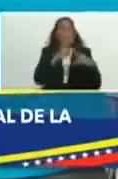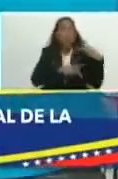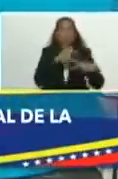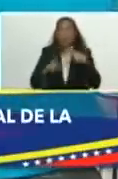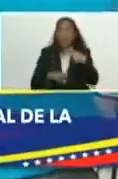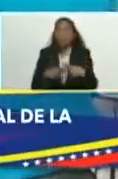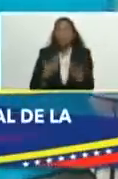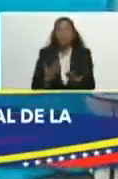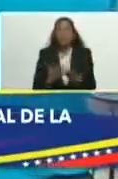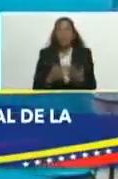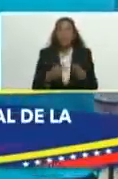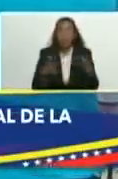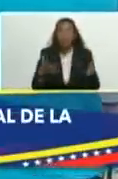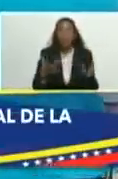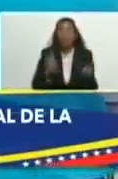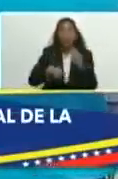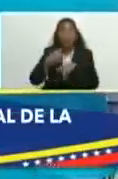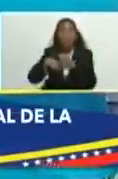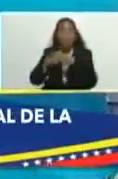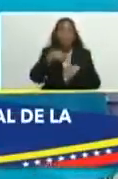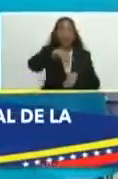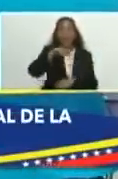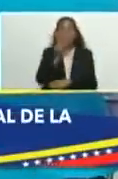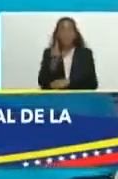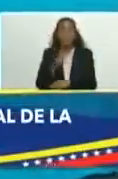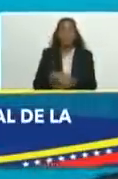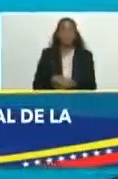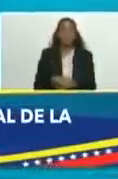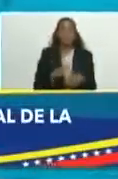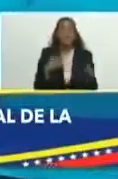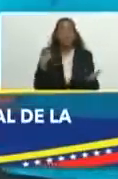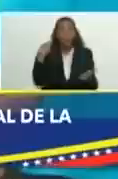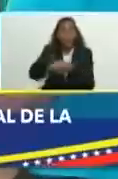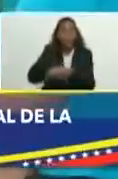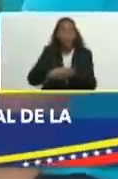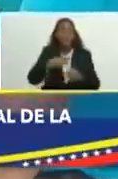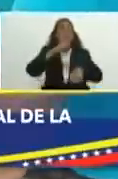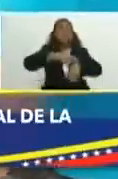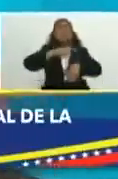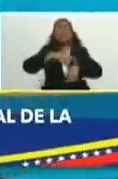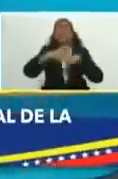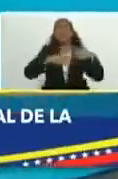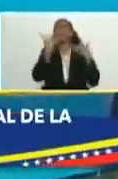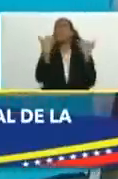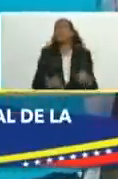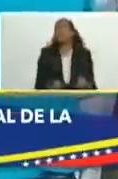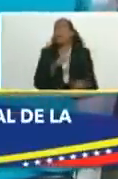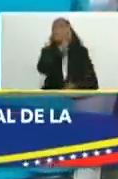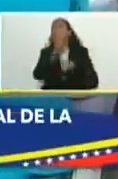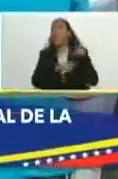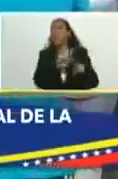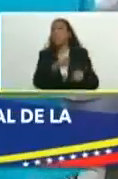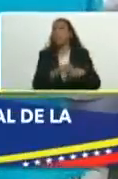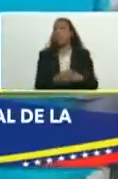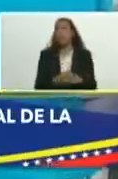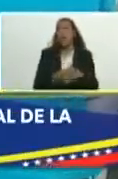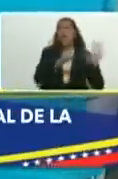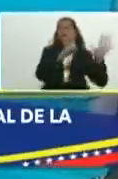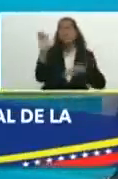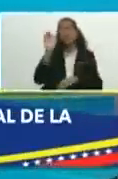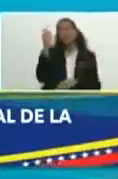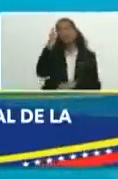es un caucho muy comercial aquí en Venezuela. Una vez que te dé el apoyo, ¿en cuánto tiempo estás produciendo? Es 60